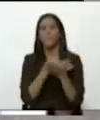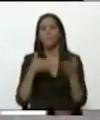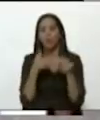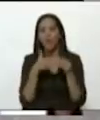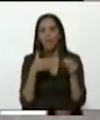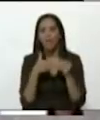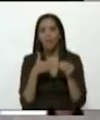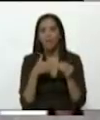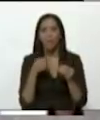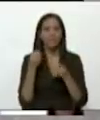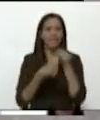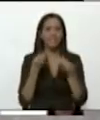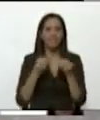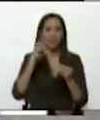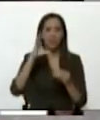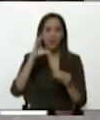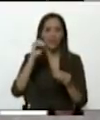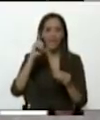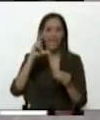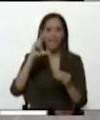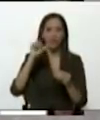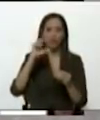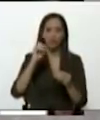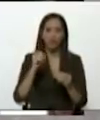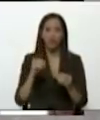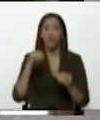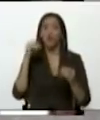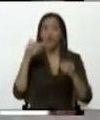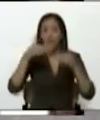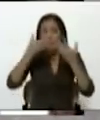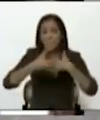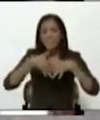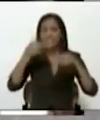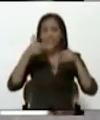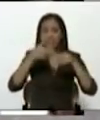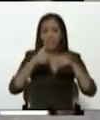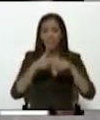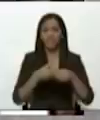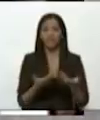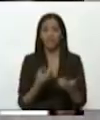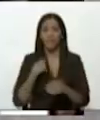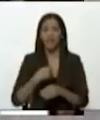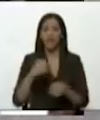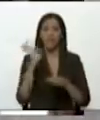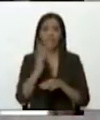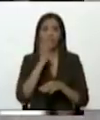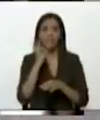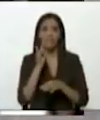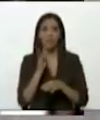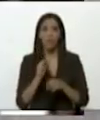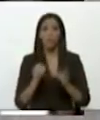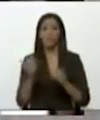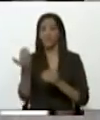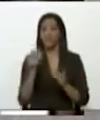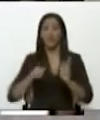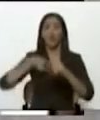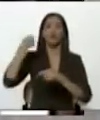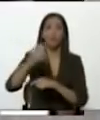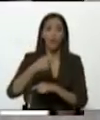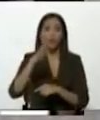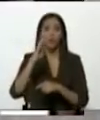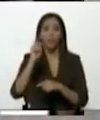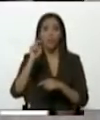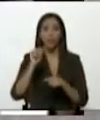Carlos Becchio con Sico, con uno de los intereses, el pago de los intereses, porque viene otro pago de los bonos,